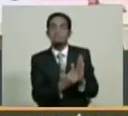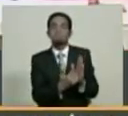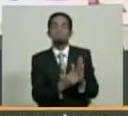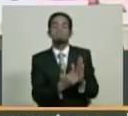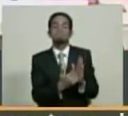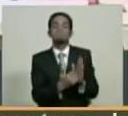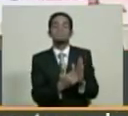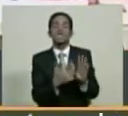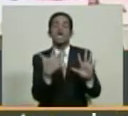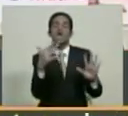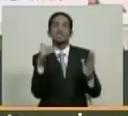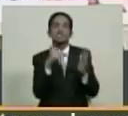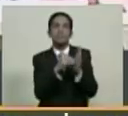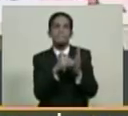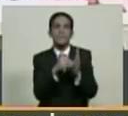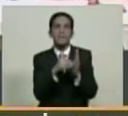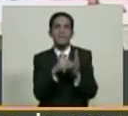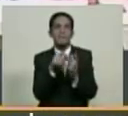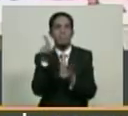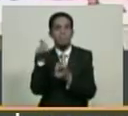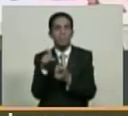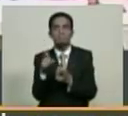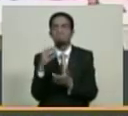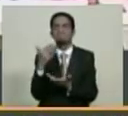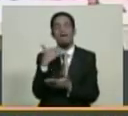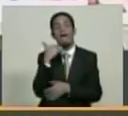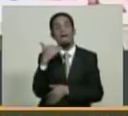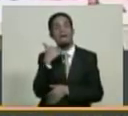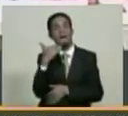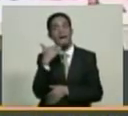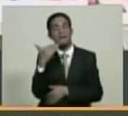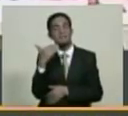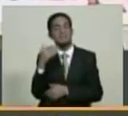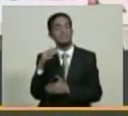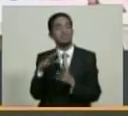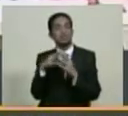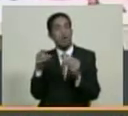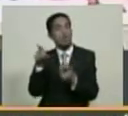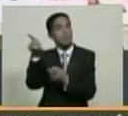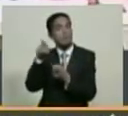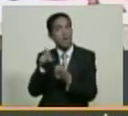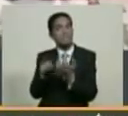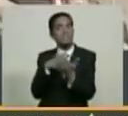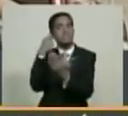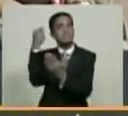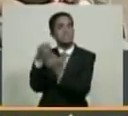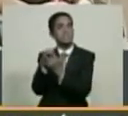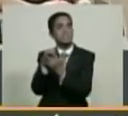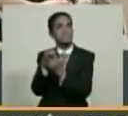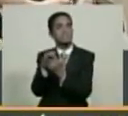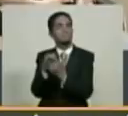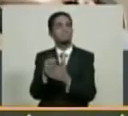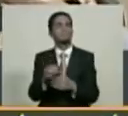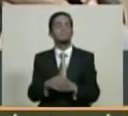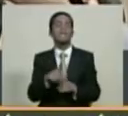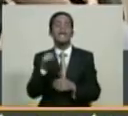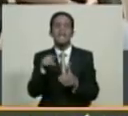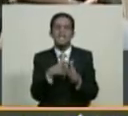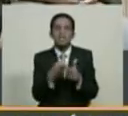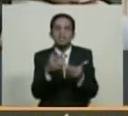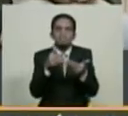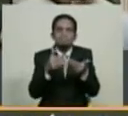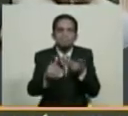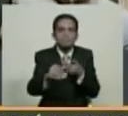exonerando prácticamente casi la totalidad de los aranceles de importación que se manejen. Esto va a tener una duración de un año por instrucciones del